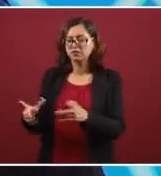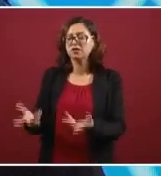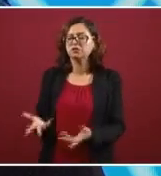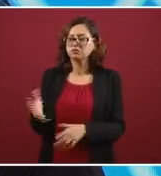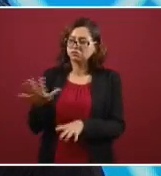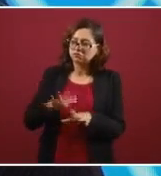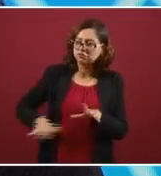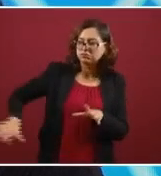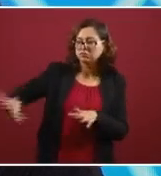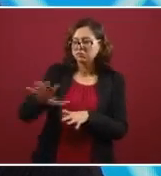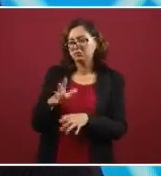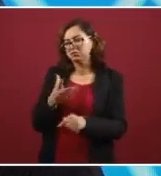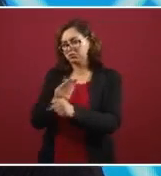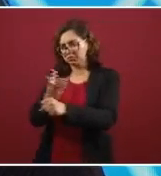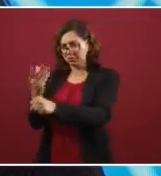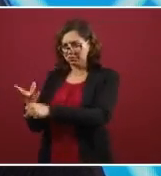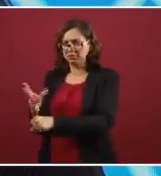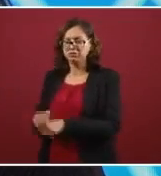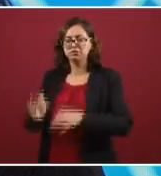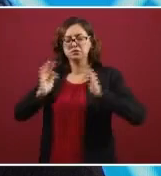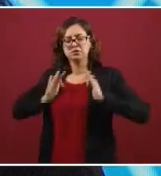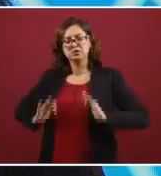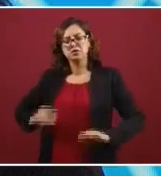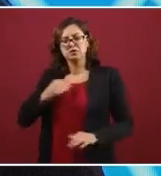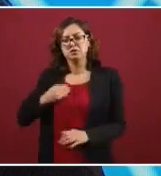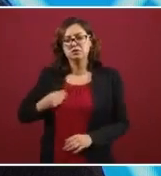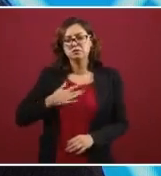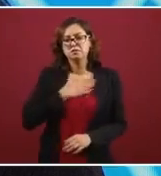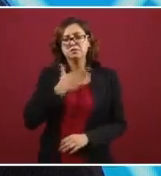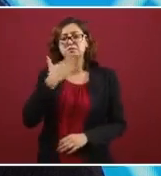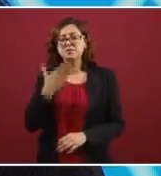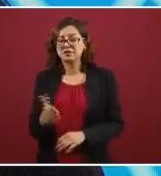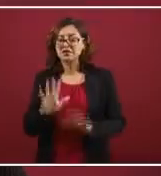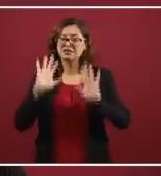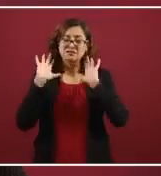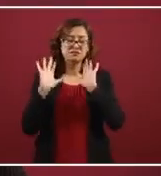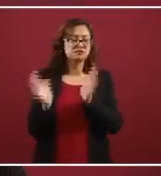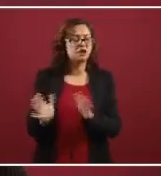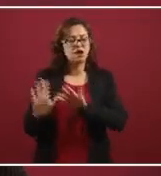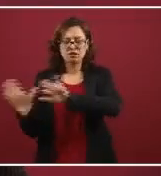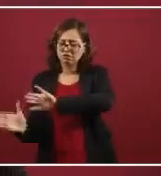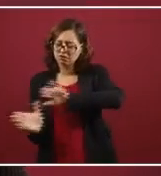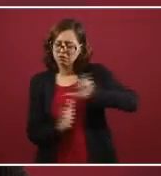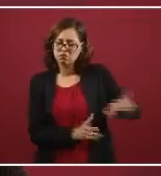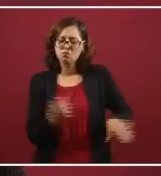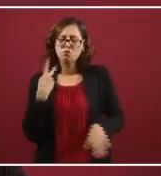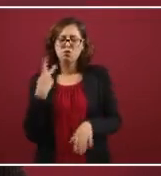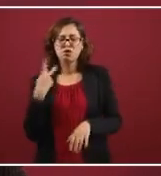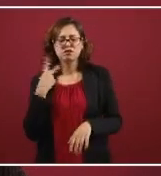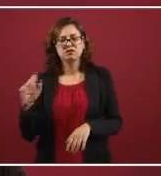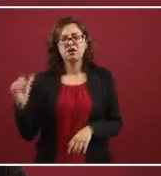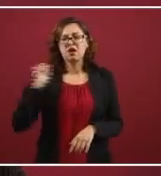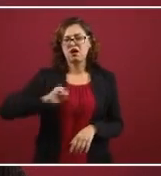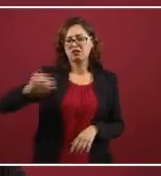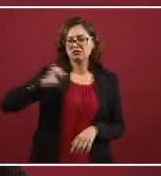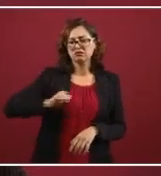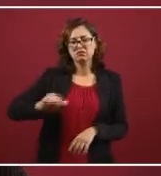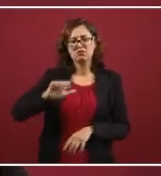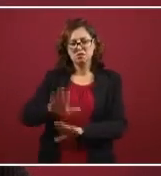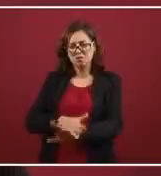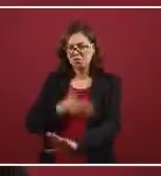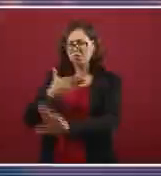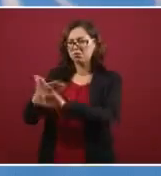que agotaron nuestras economías y marginaron a los más vulnerables y degradaron a nuestro medio